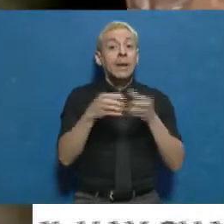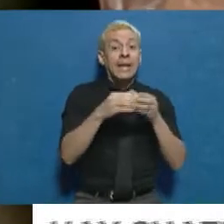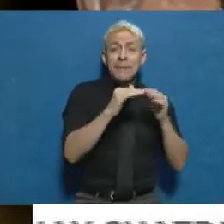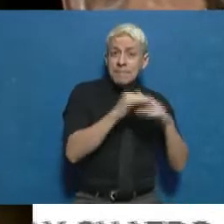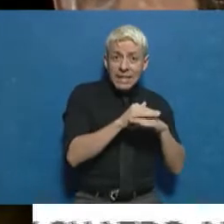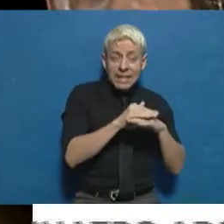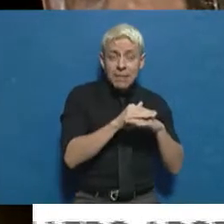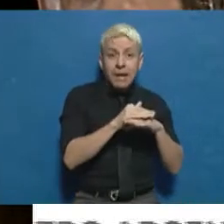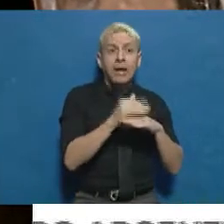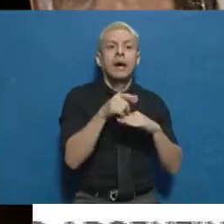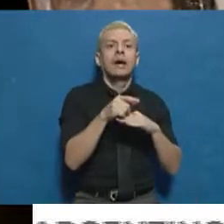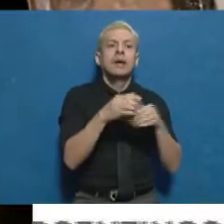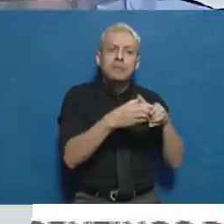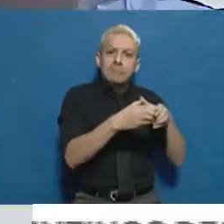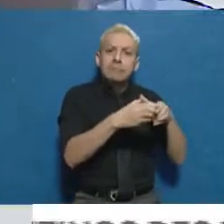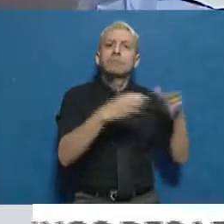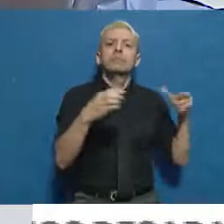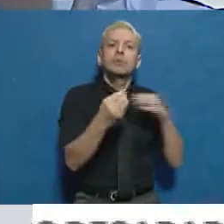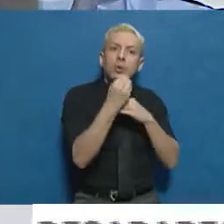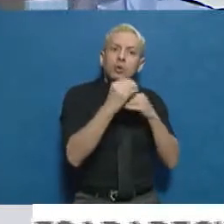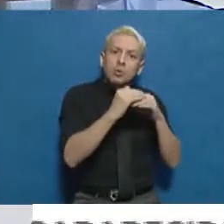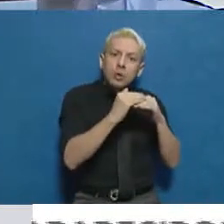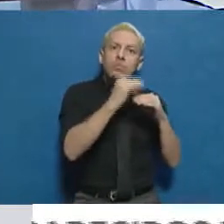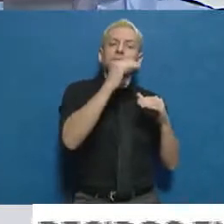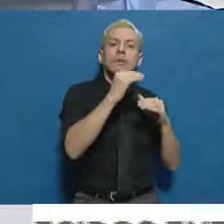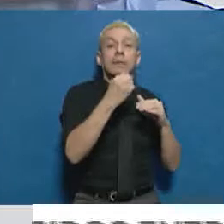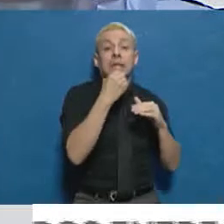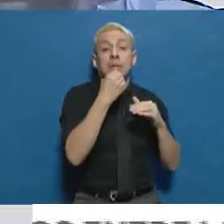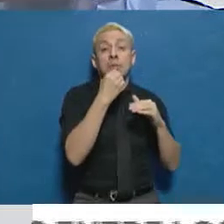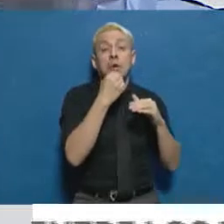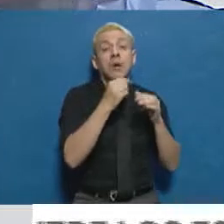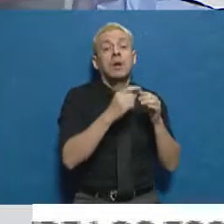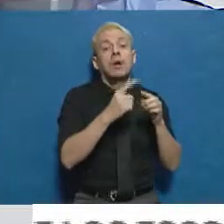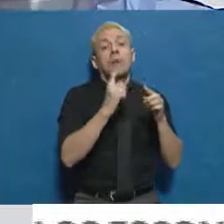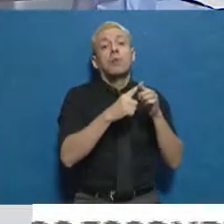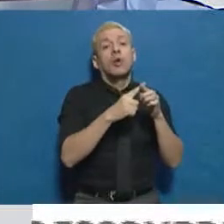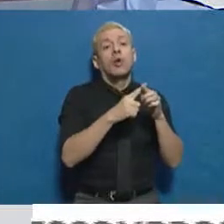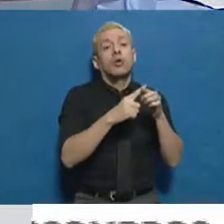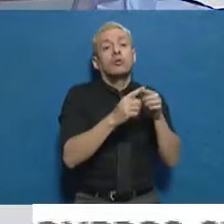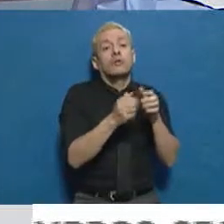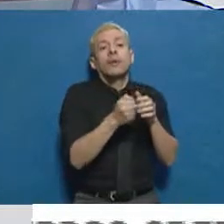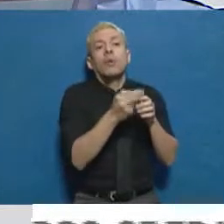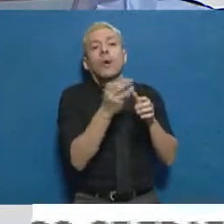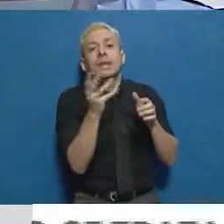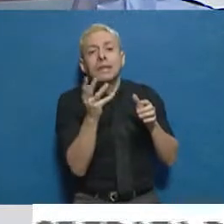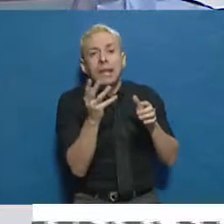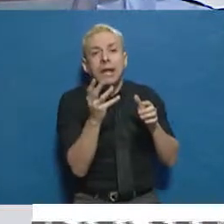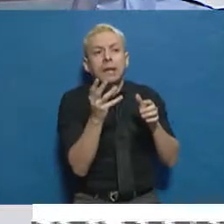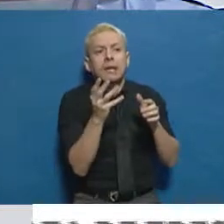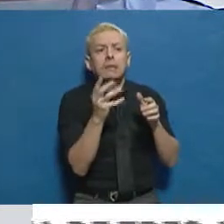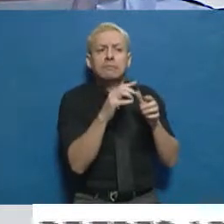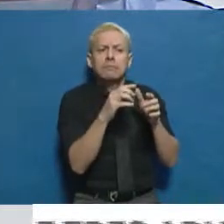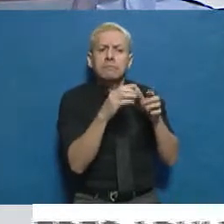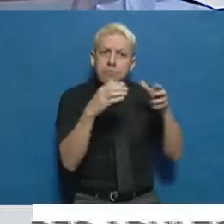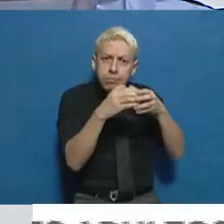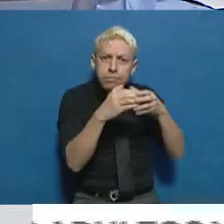tarifa más baja, ampliar el rango de consumo. En lugar de X metros cúbicos, XX metros cúbicos. Y